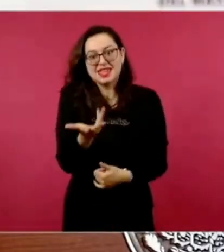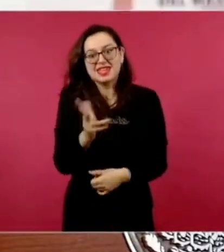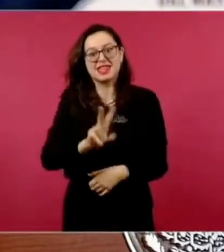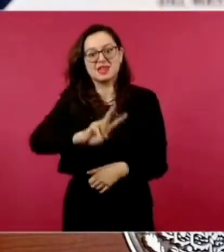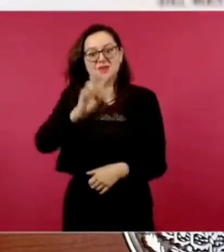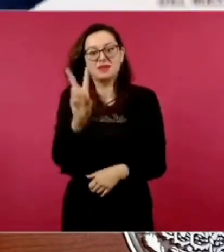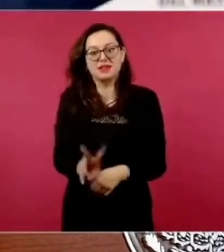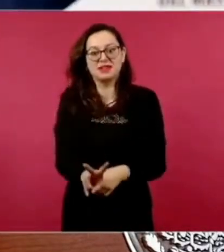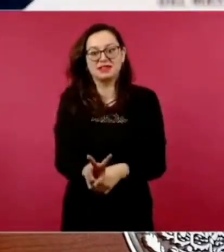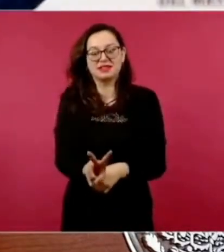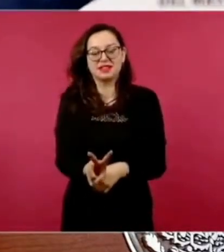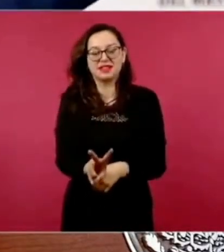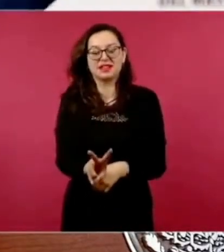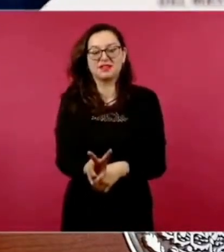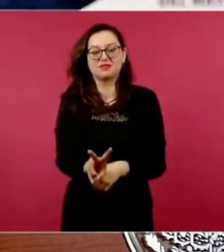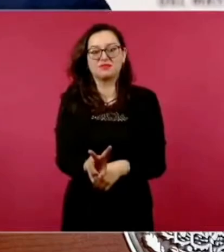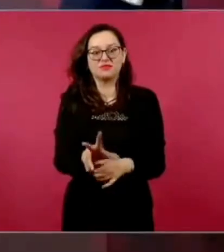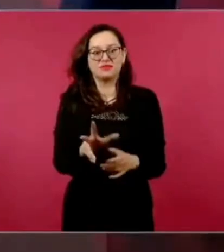y